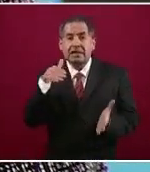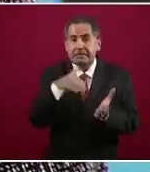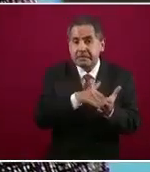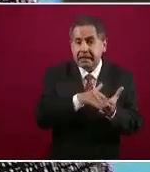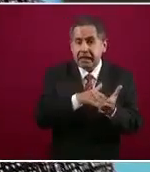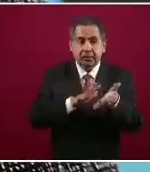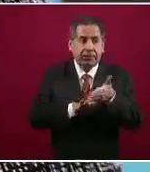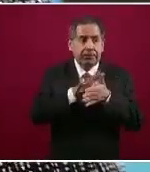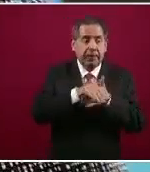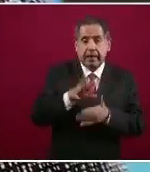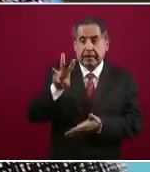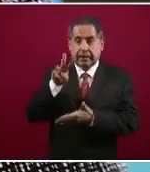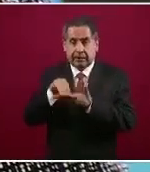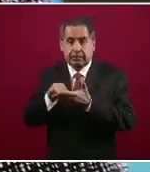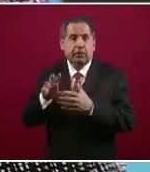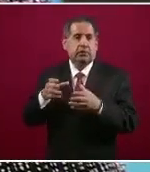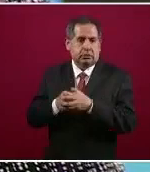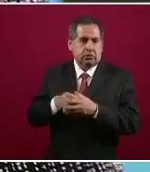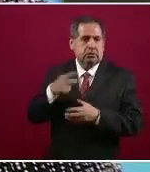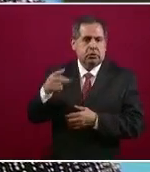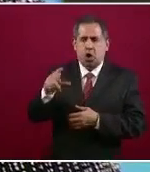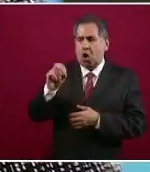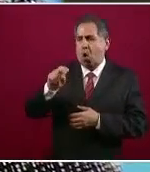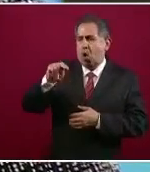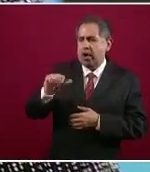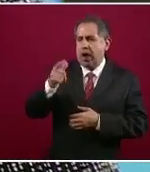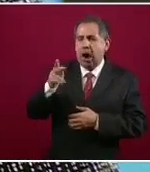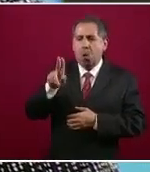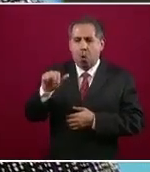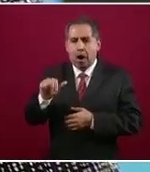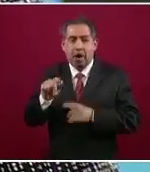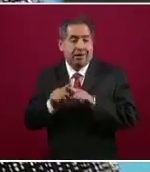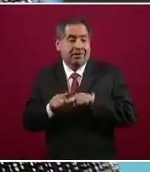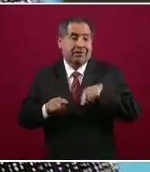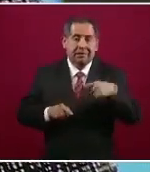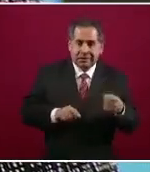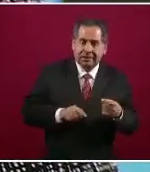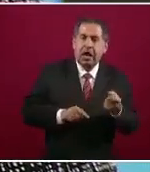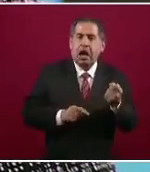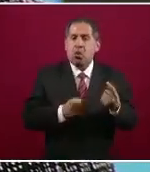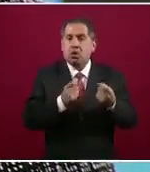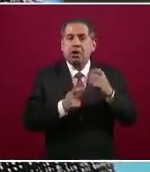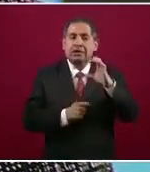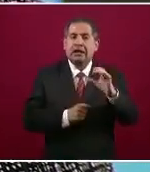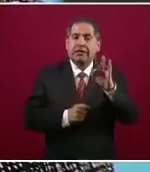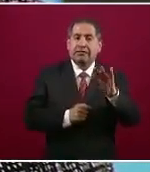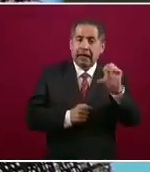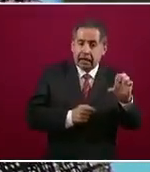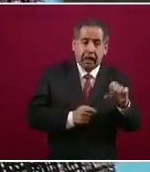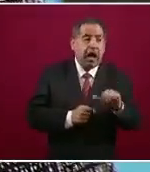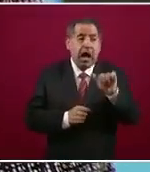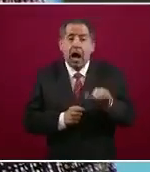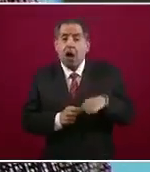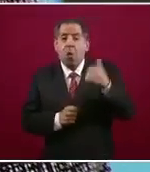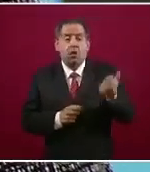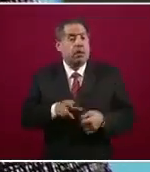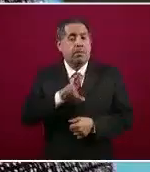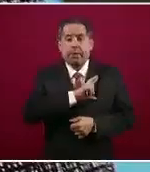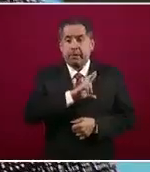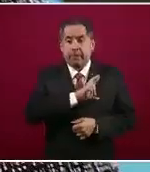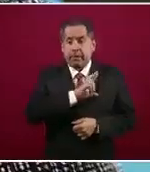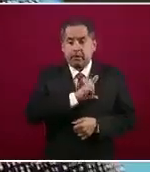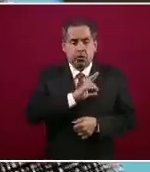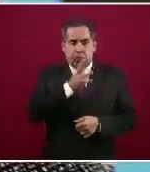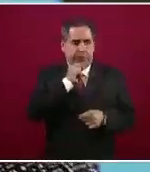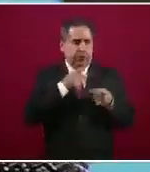Nacional del Agua. Otra parte no pertenecen a la Comisión Federal de Electricidad, pero también hay presas privadas que son más difíciles